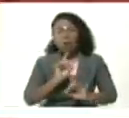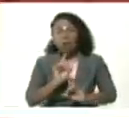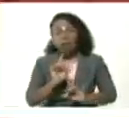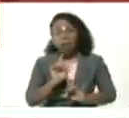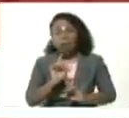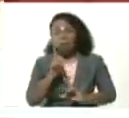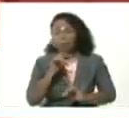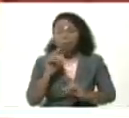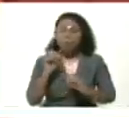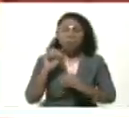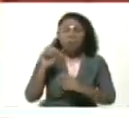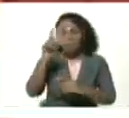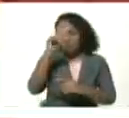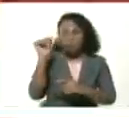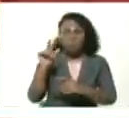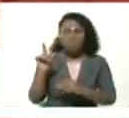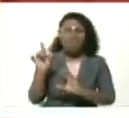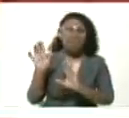fuerza del PSUV,